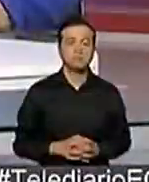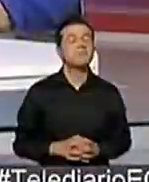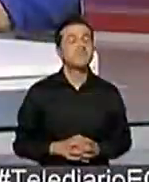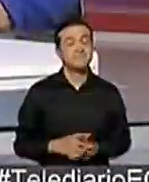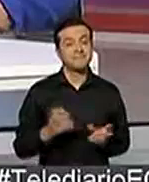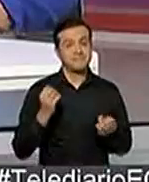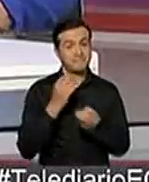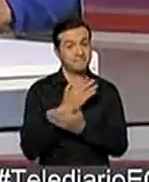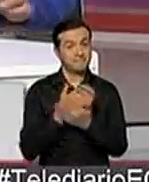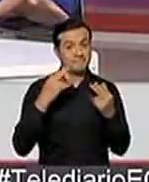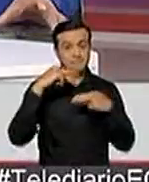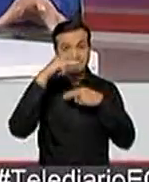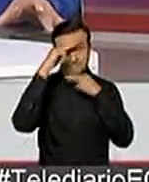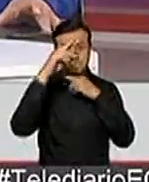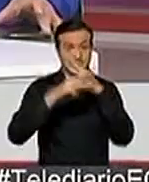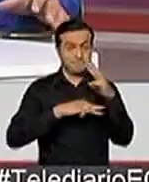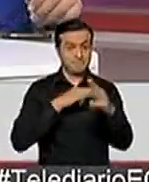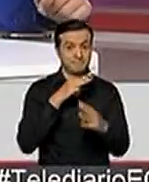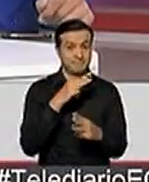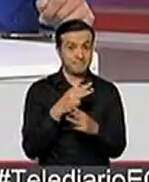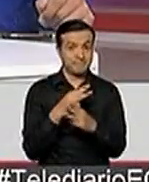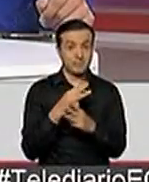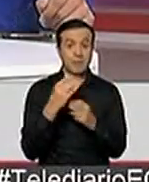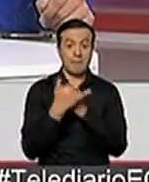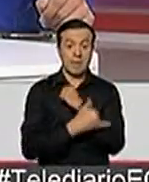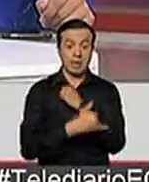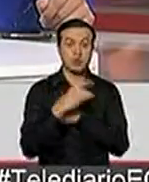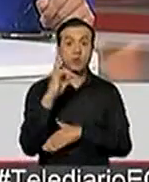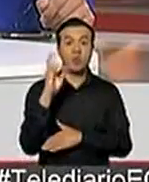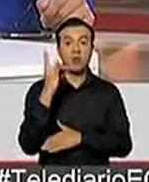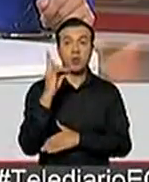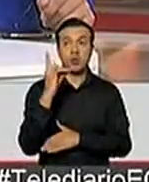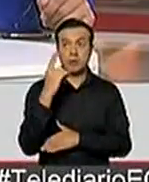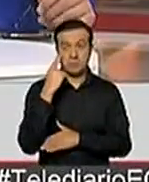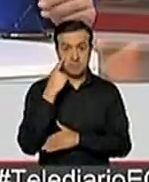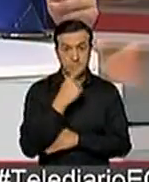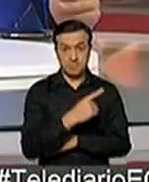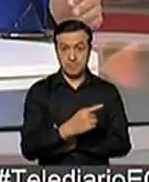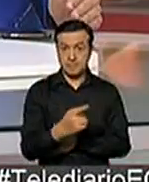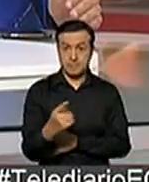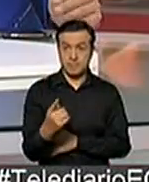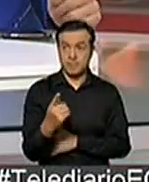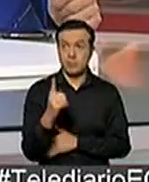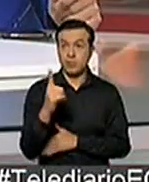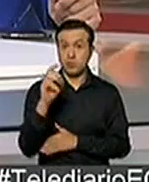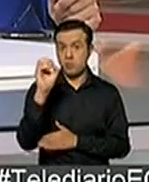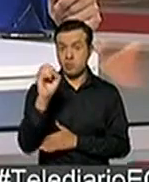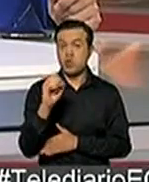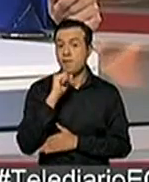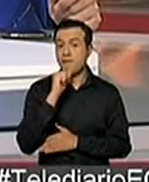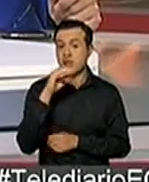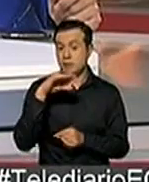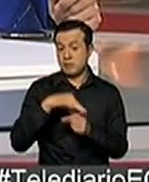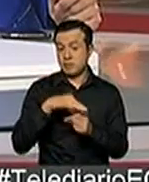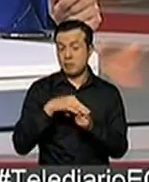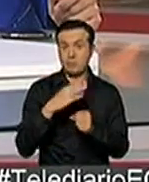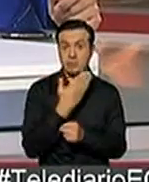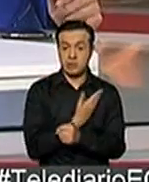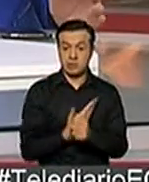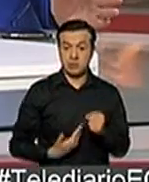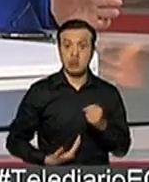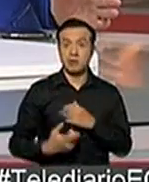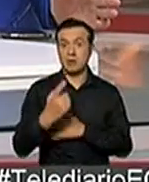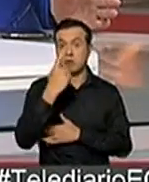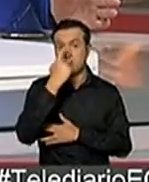Les presentamos las noticias del mundo en Telediario. En Bolivia, a falta del 1% del cómputo de votos, el presidente Evo